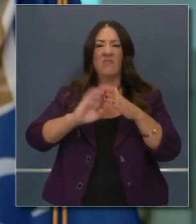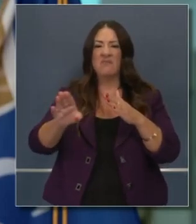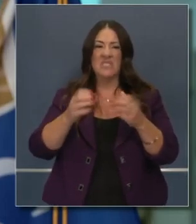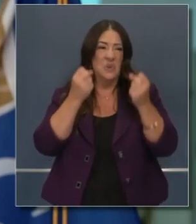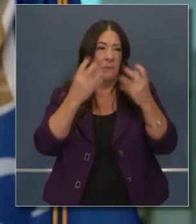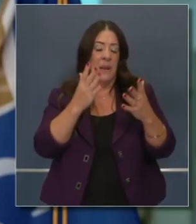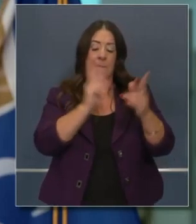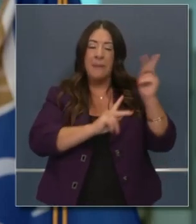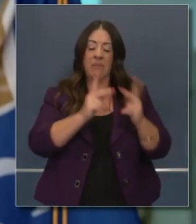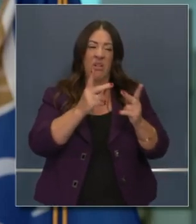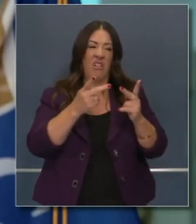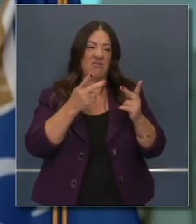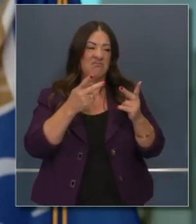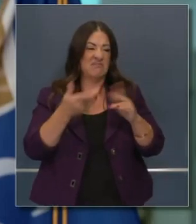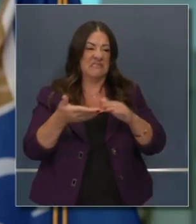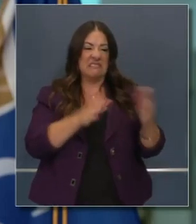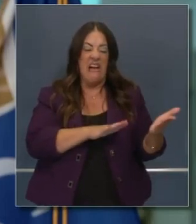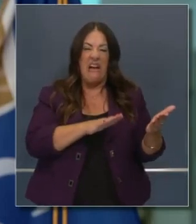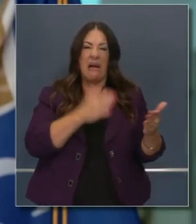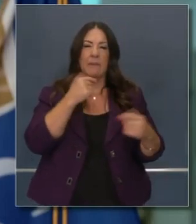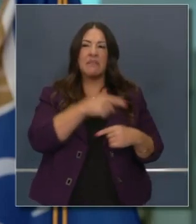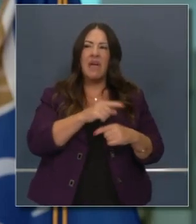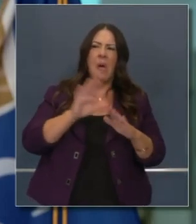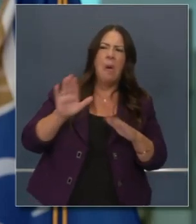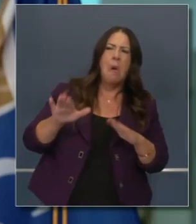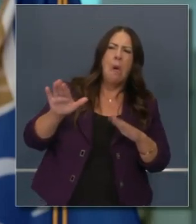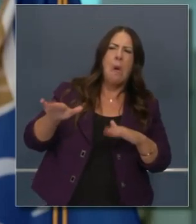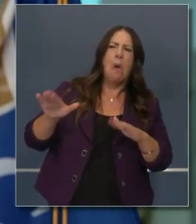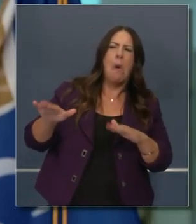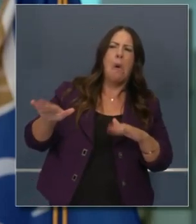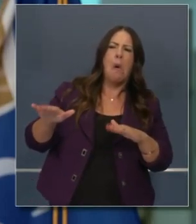Tantas personas han perdido la vida.